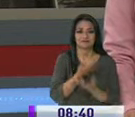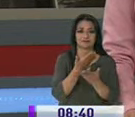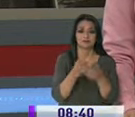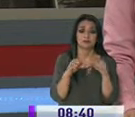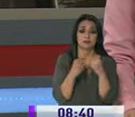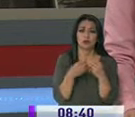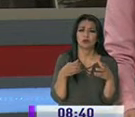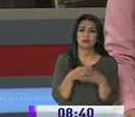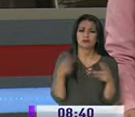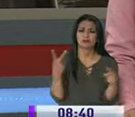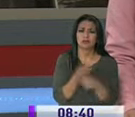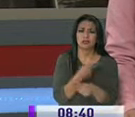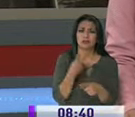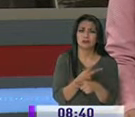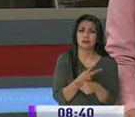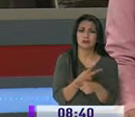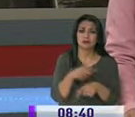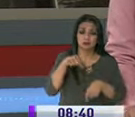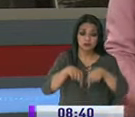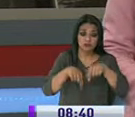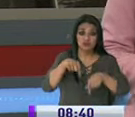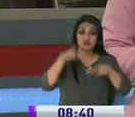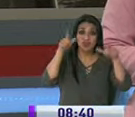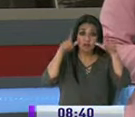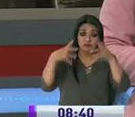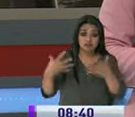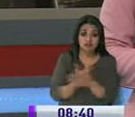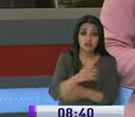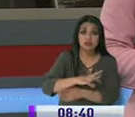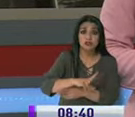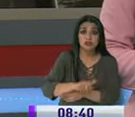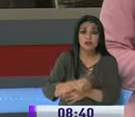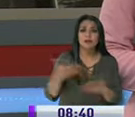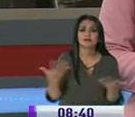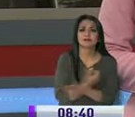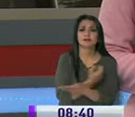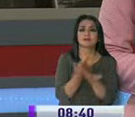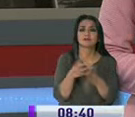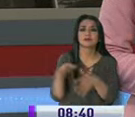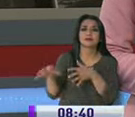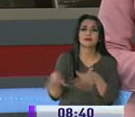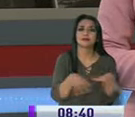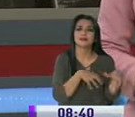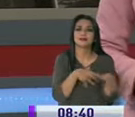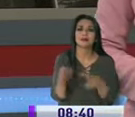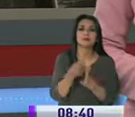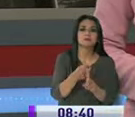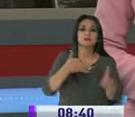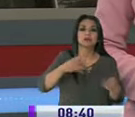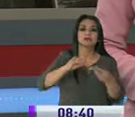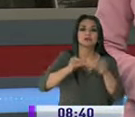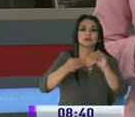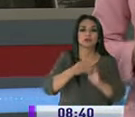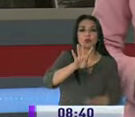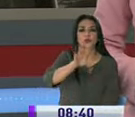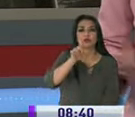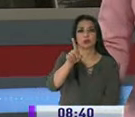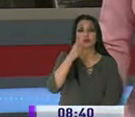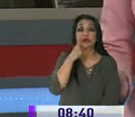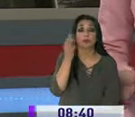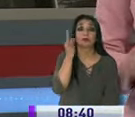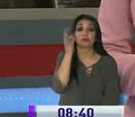que tenían demasiadas denuncias y que iban a ir en orden, que eran 72 horas, pero pasaron los días y hasta